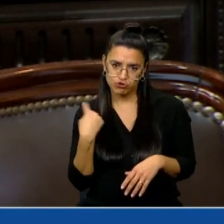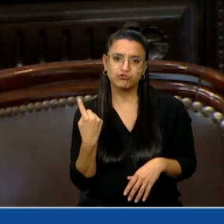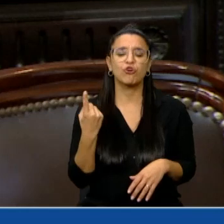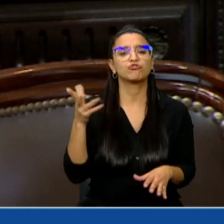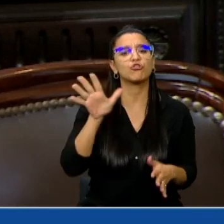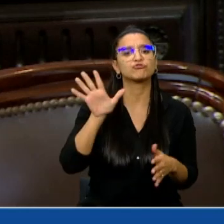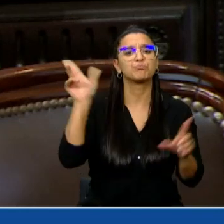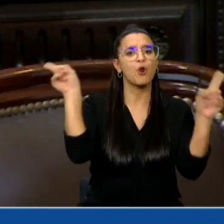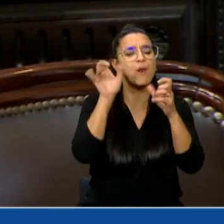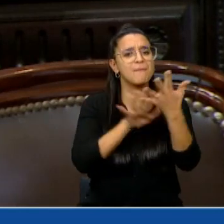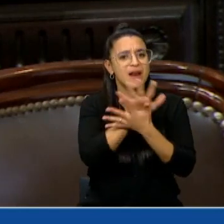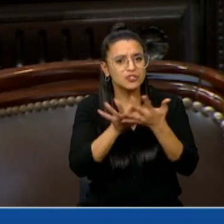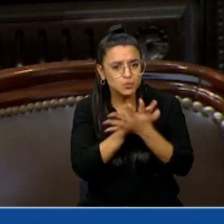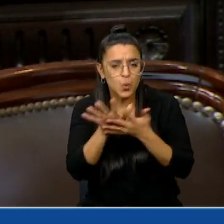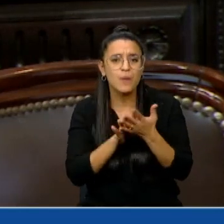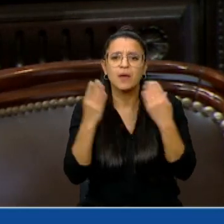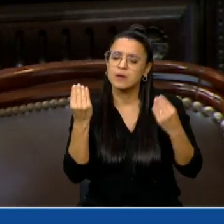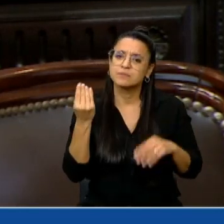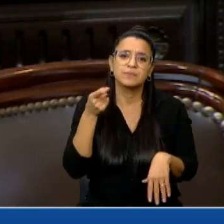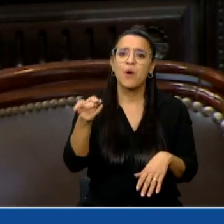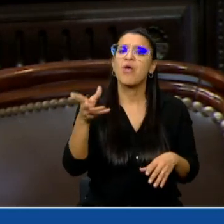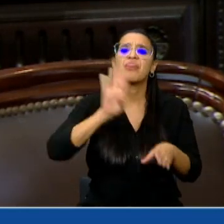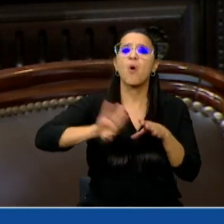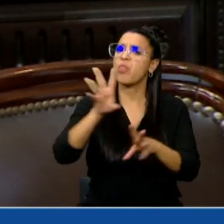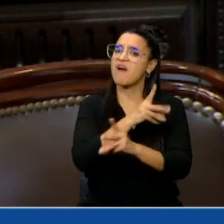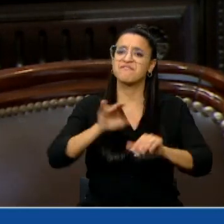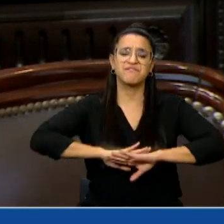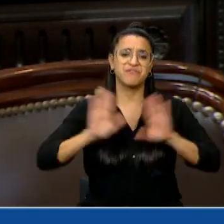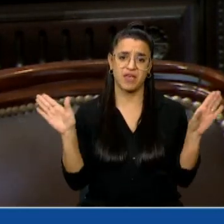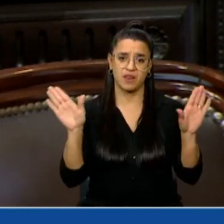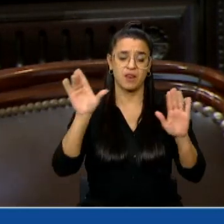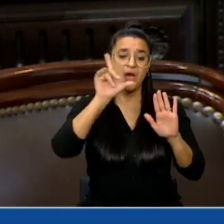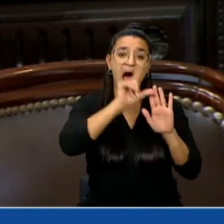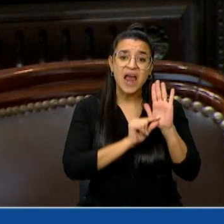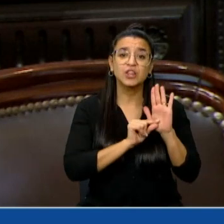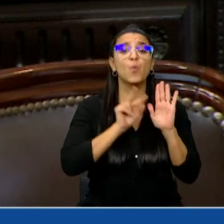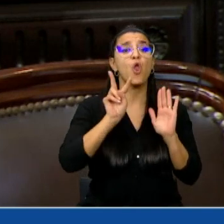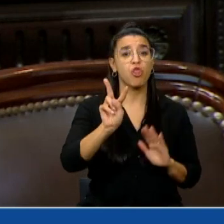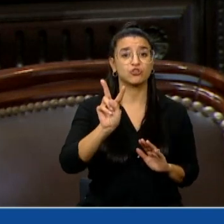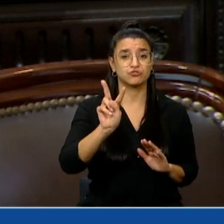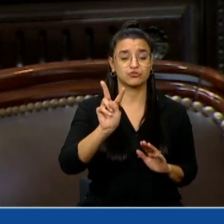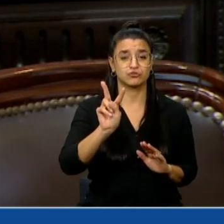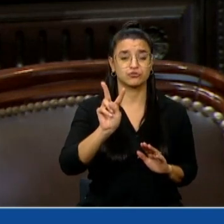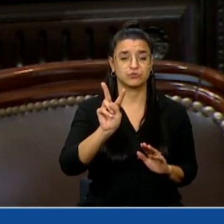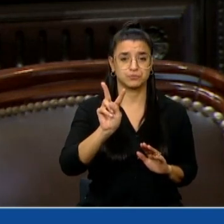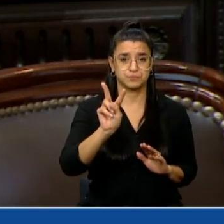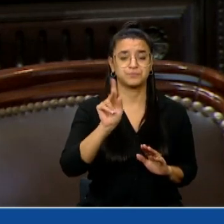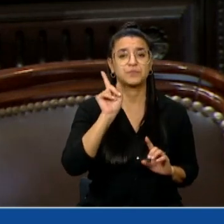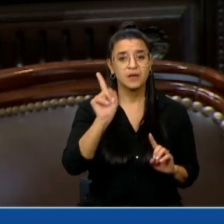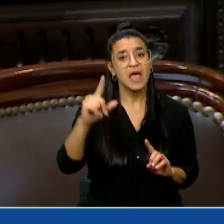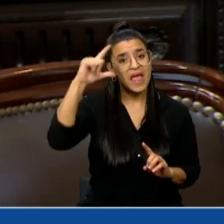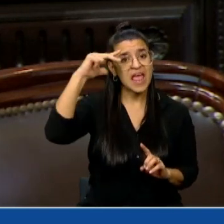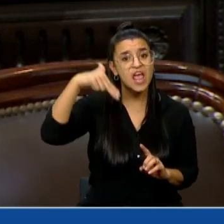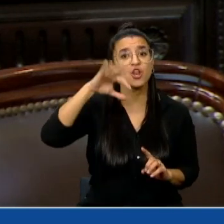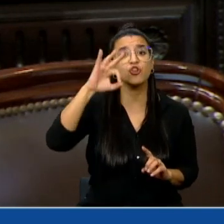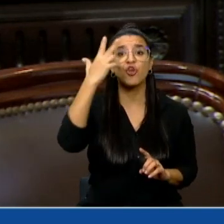un problema también que era determinar la deuda. Entonces, en el artículo 2, junto con el